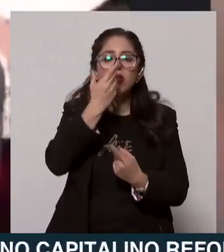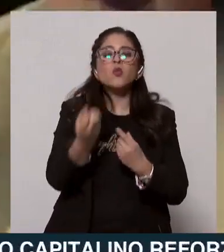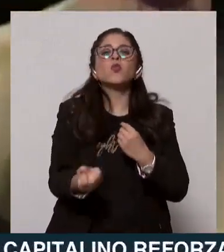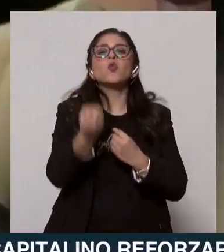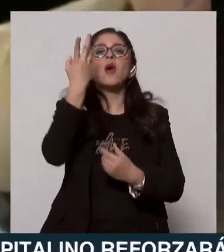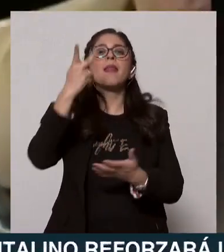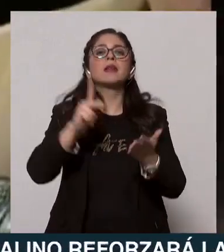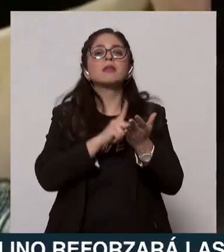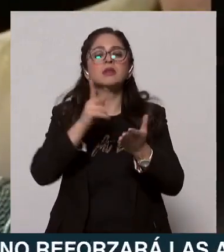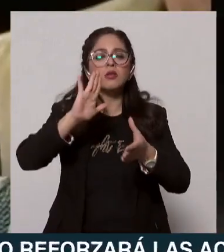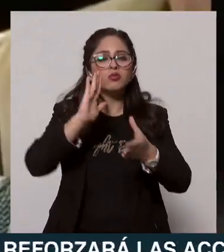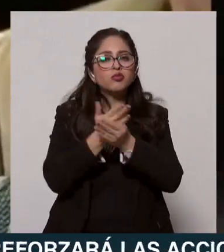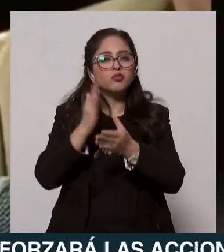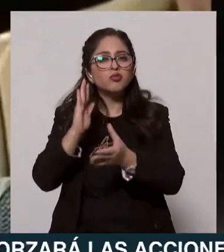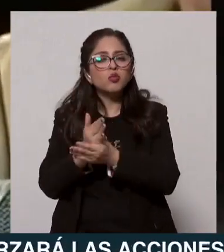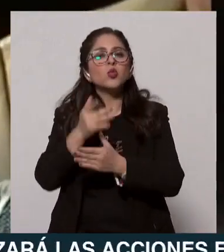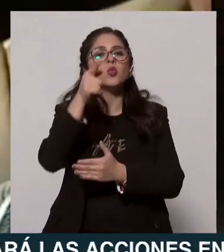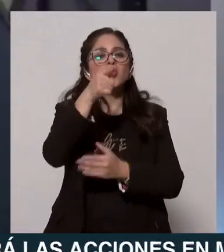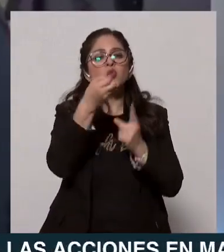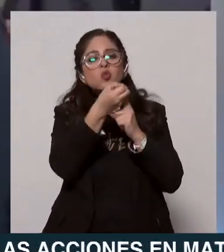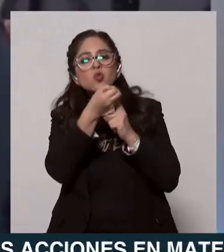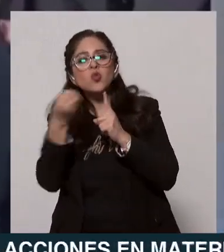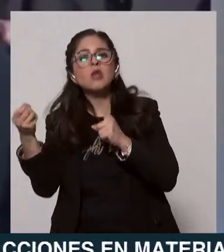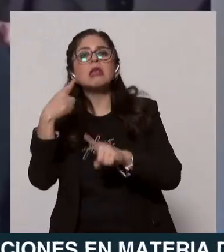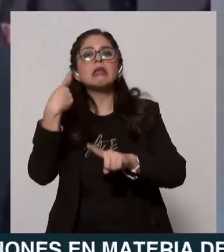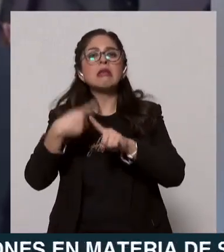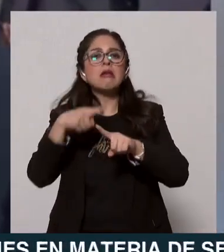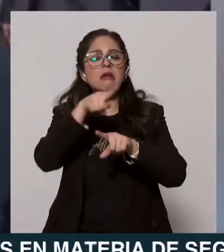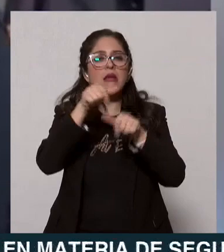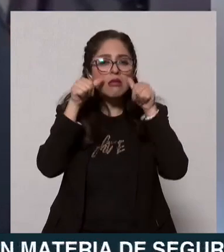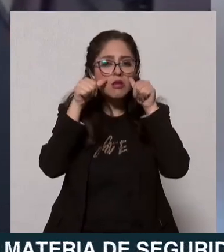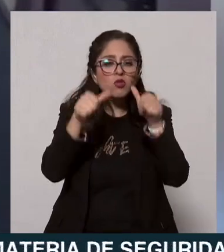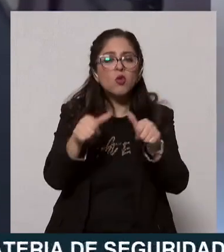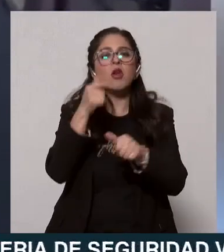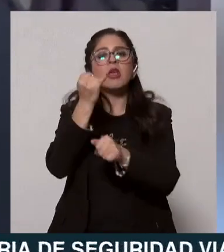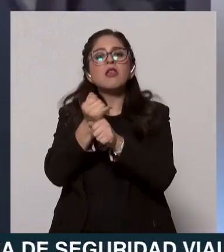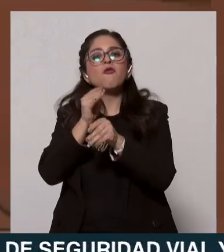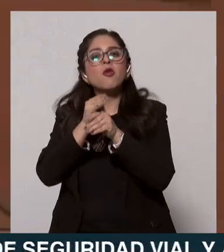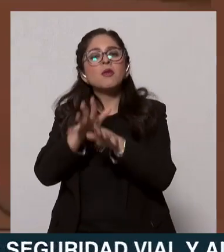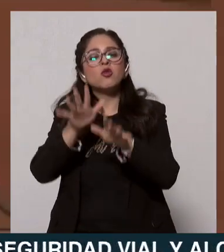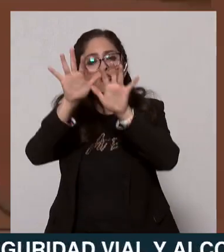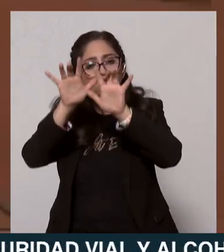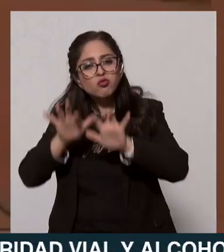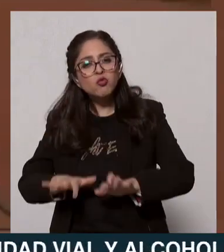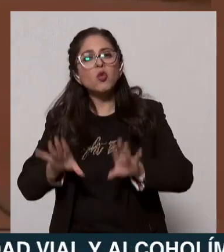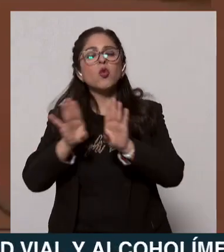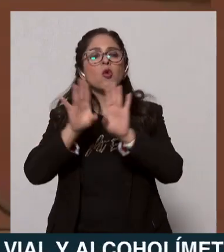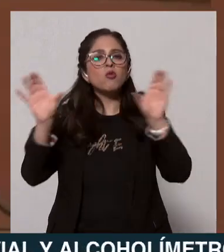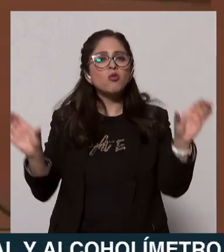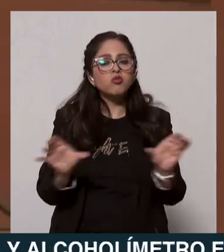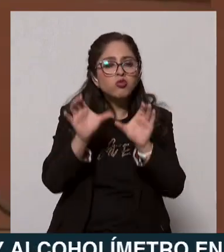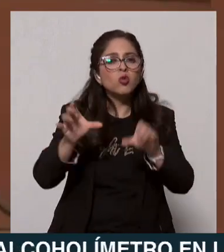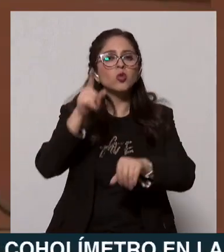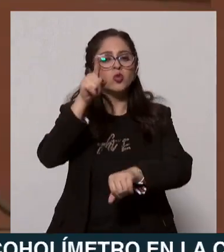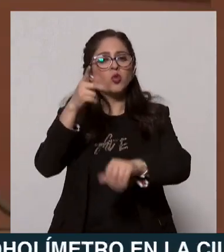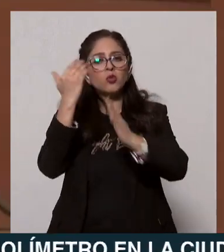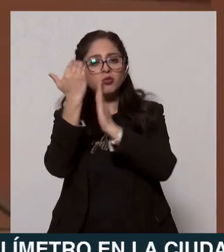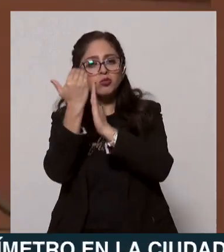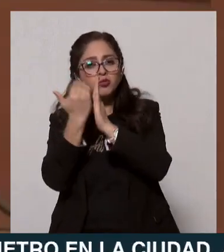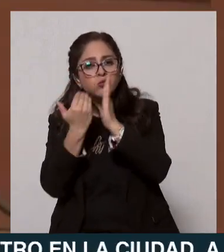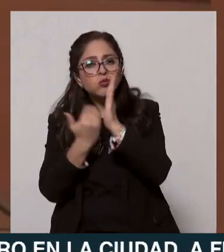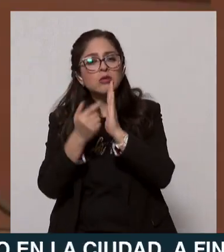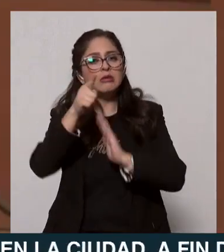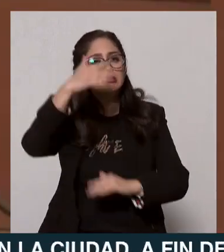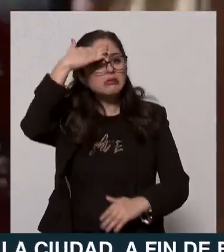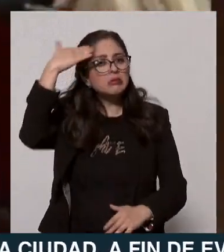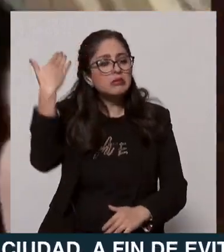tienes, cómo organizas tu día a día, a quién atiendes, qué datos plasmas, qué digitalizas, cómo atiendes, qué protocolos conoces, y entonces